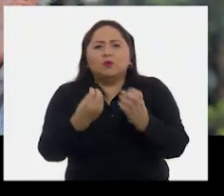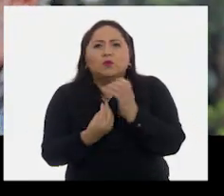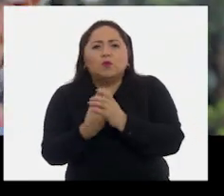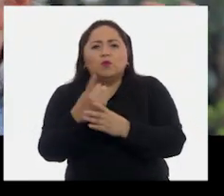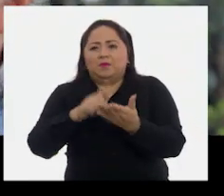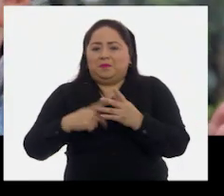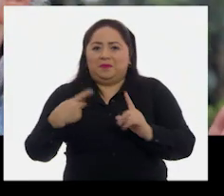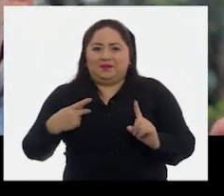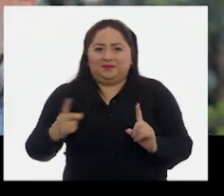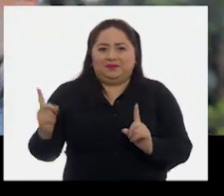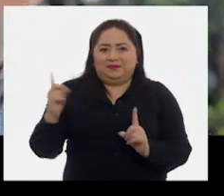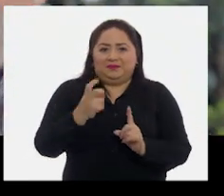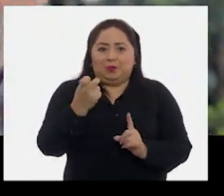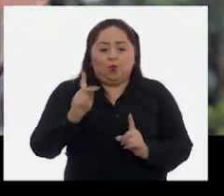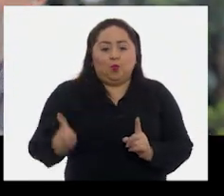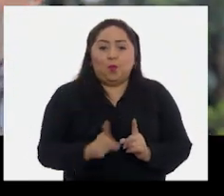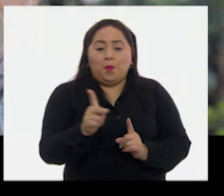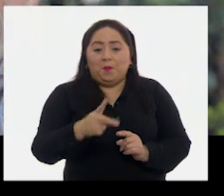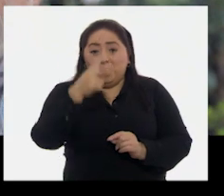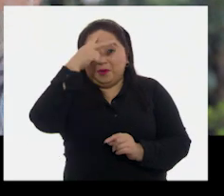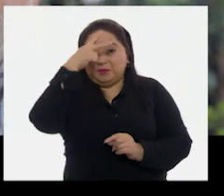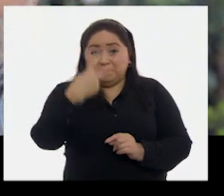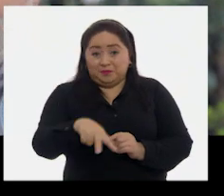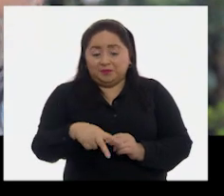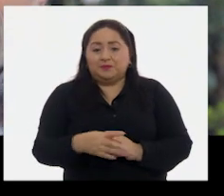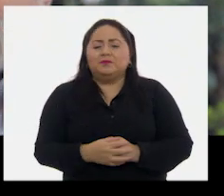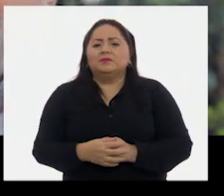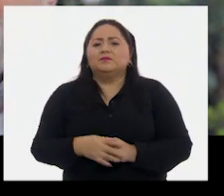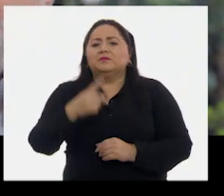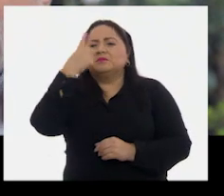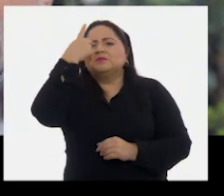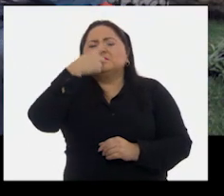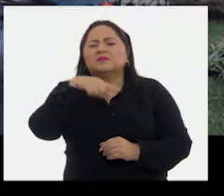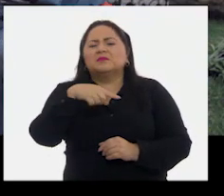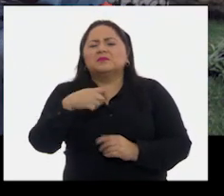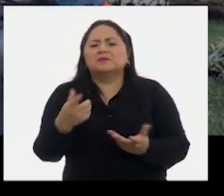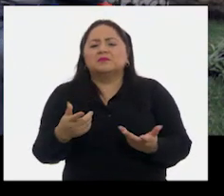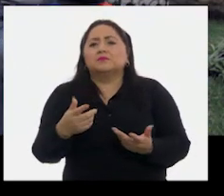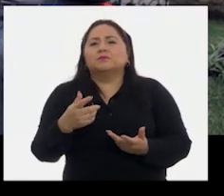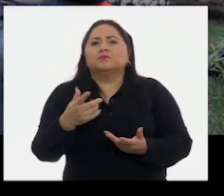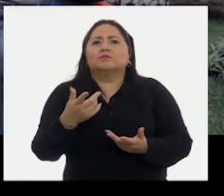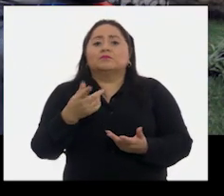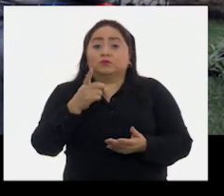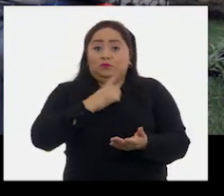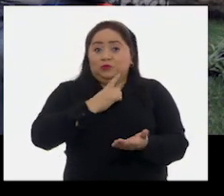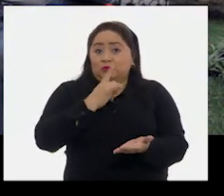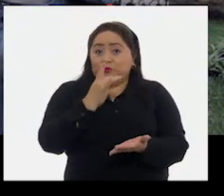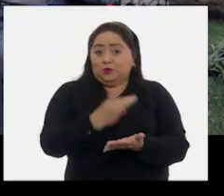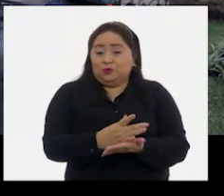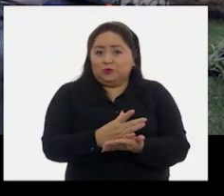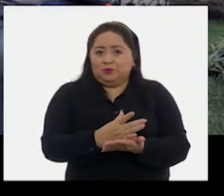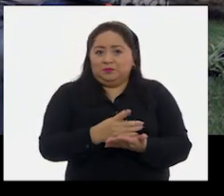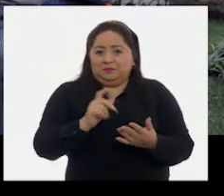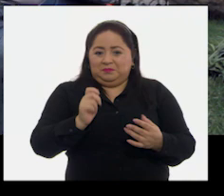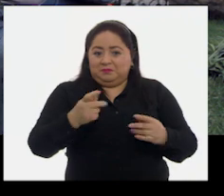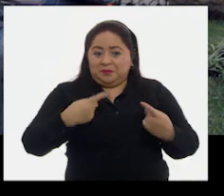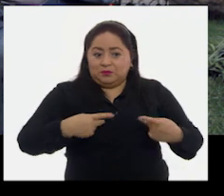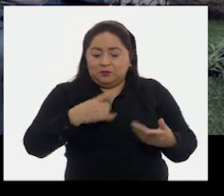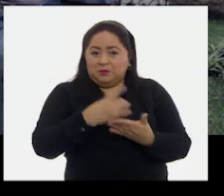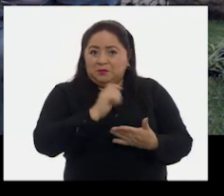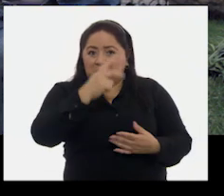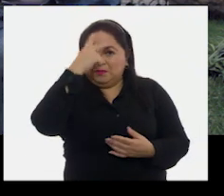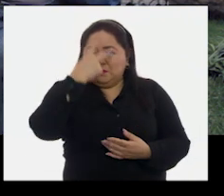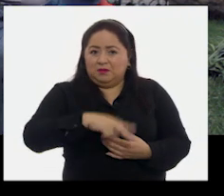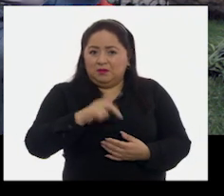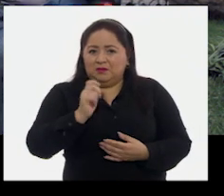este sujeto, que es el pueblo mexicano, ¿verdad?, va a manifestarse, pues, no solamente con los tipos mexicanos,